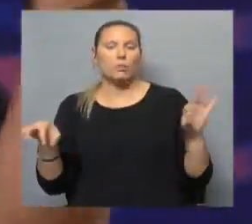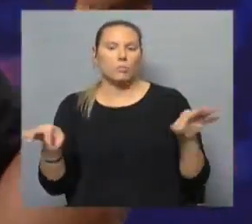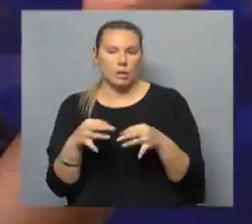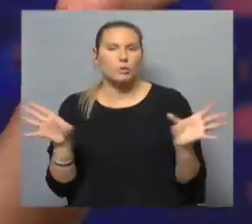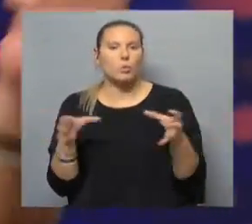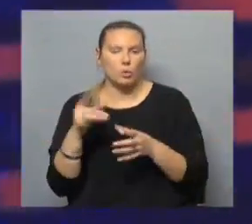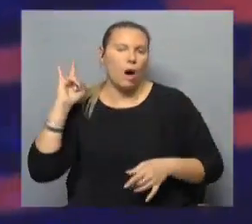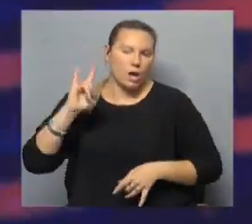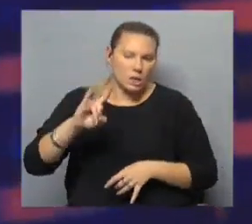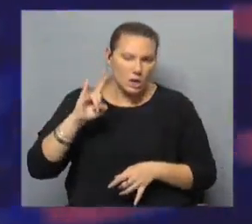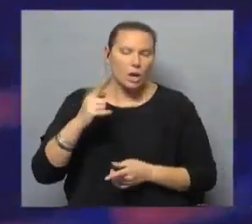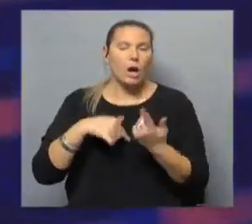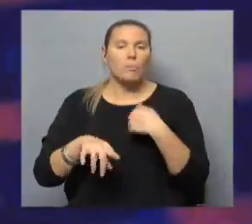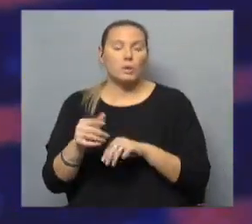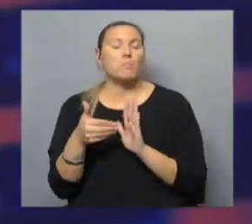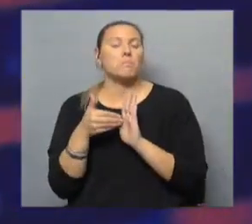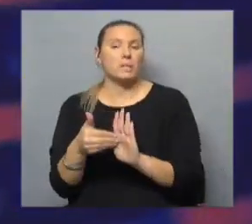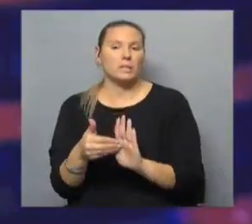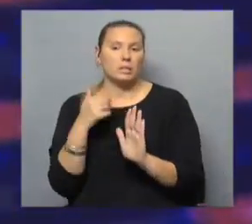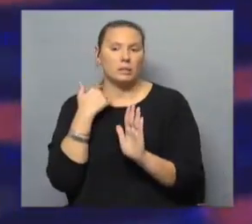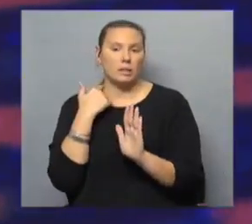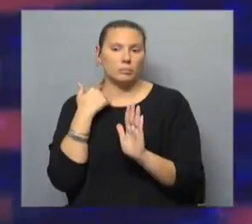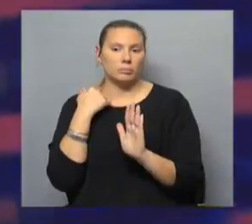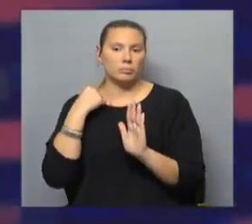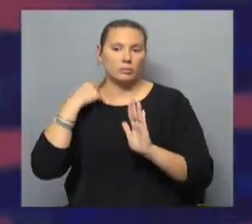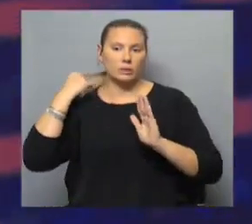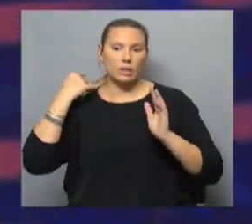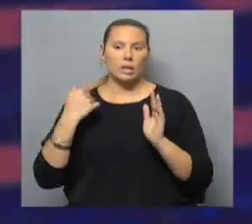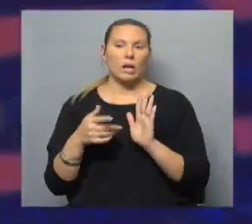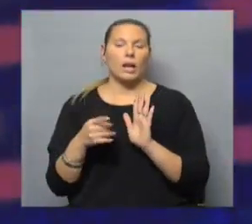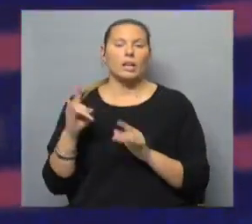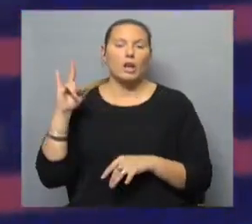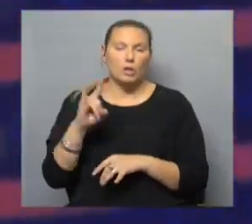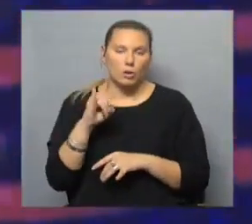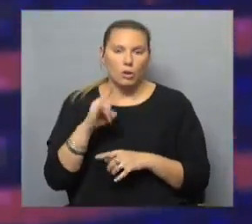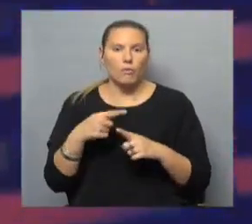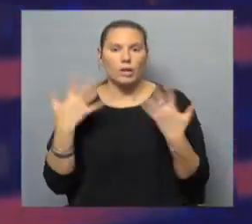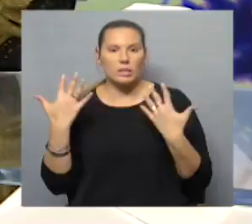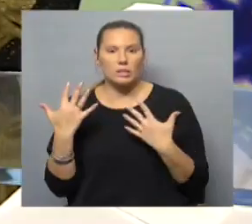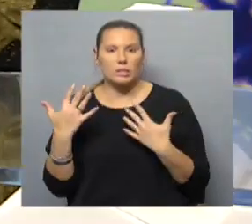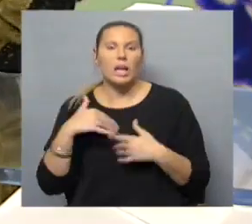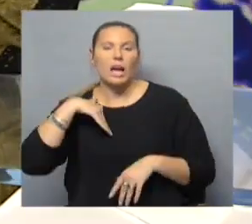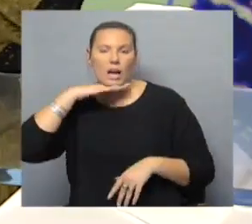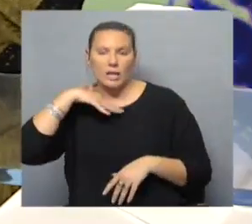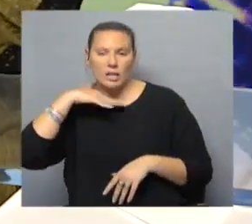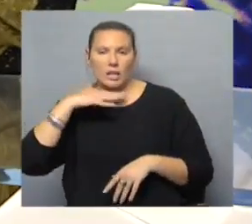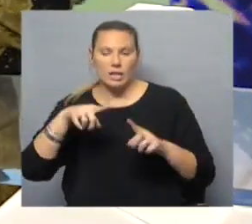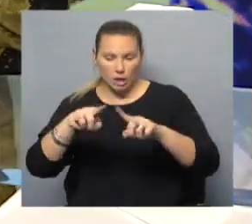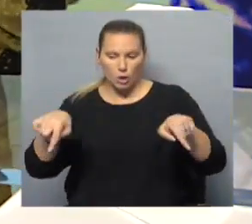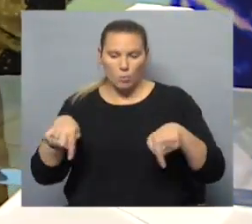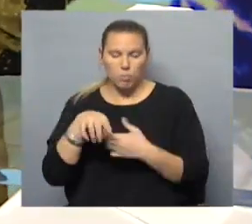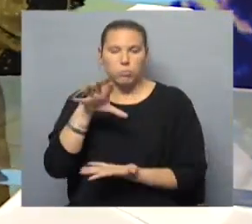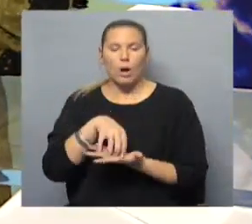banda rocker que se va a estar presentando En el Rockfest de Canelones. Rockfest. Que es va a ser en el Politeama